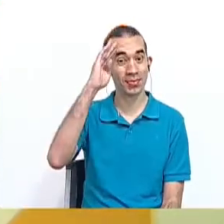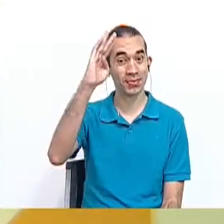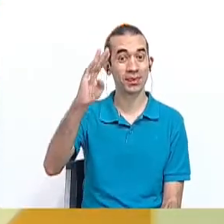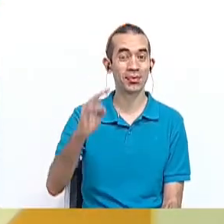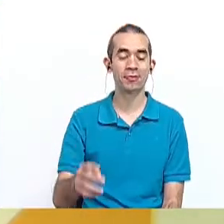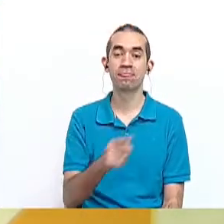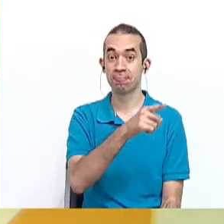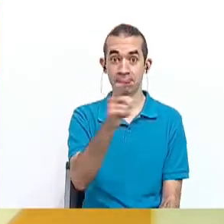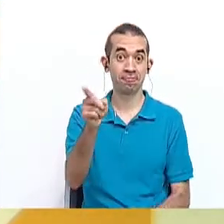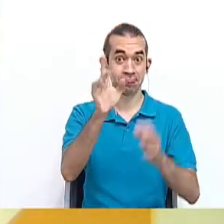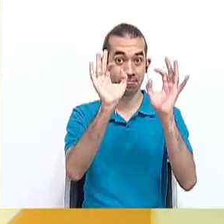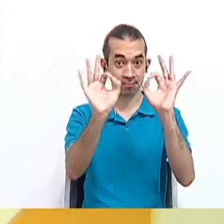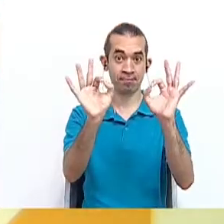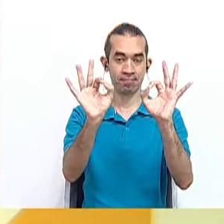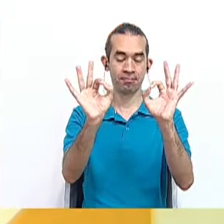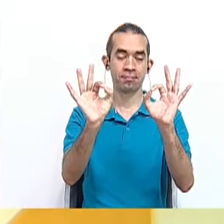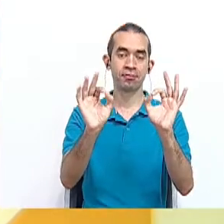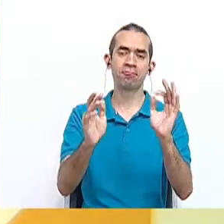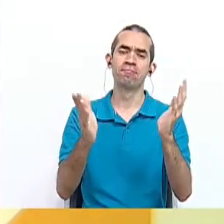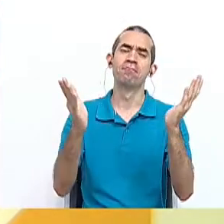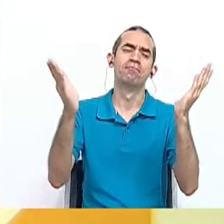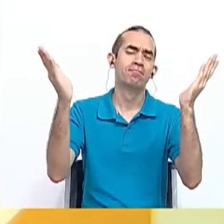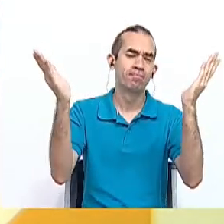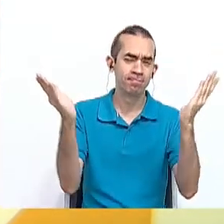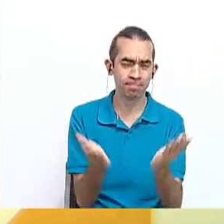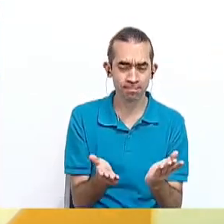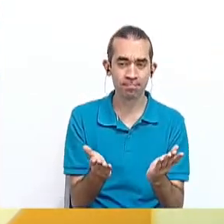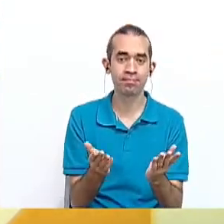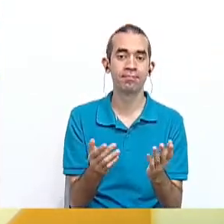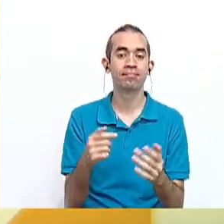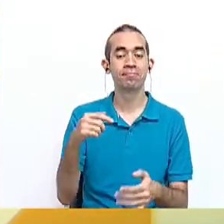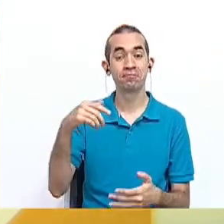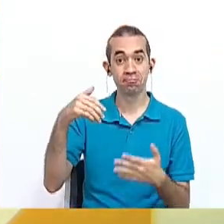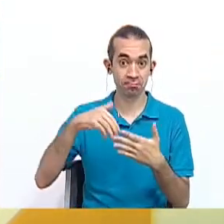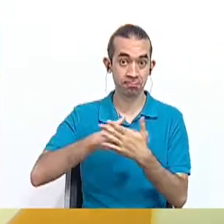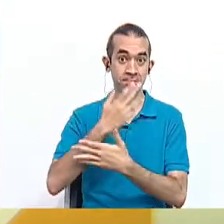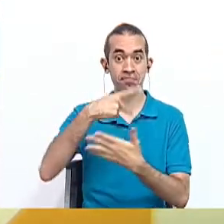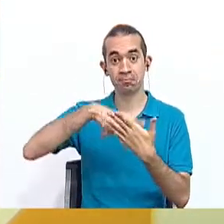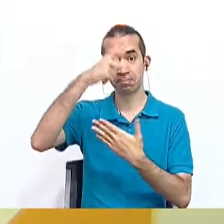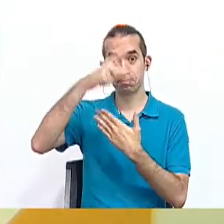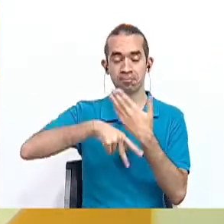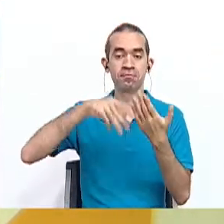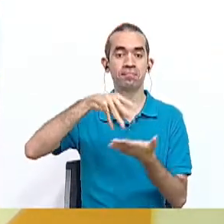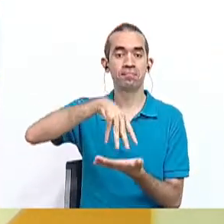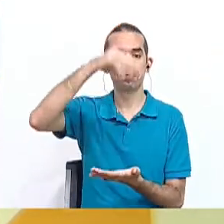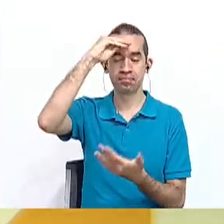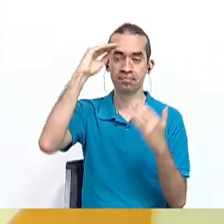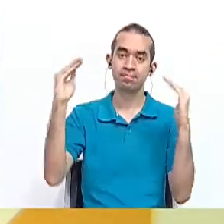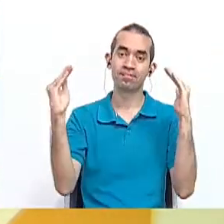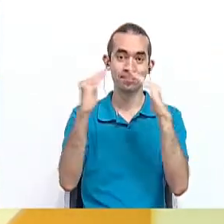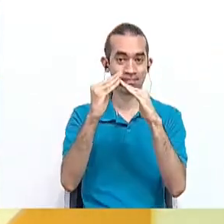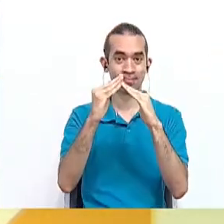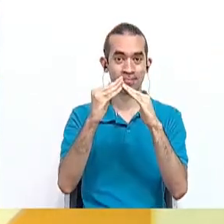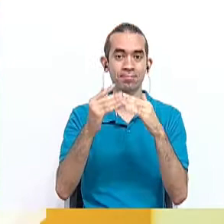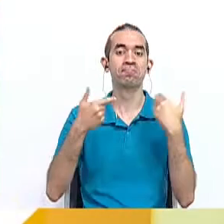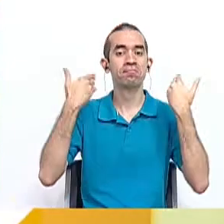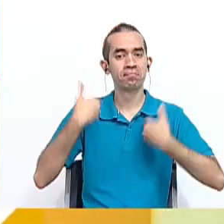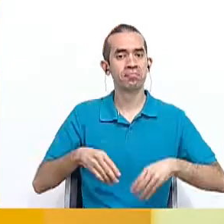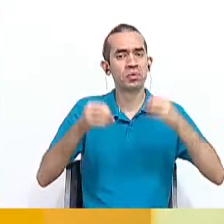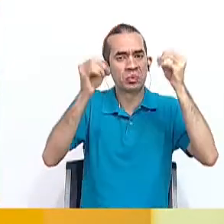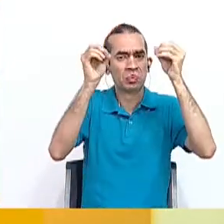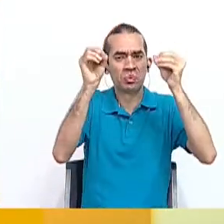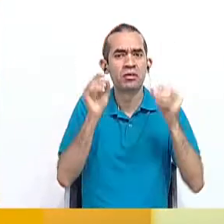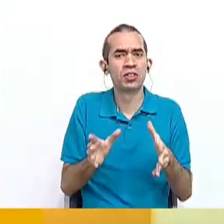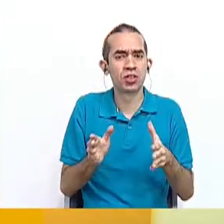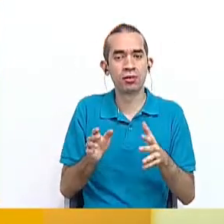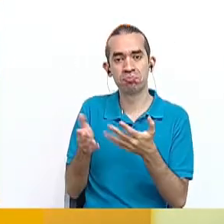Hola, ¿cómo están? Les doy la más cordial bienvenida a este nuevo programa de Aprendo en Casa. Soy la profesora